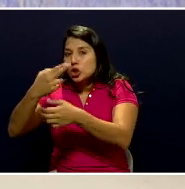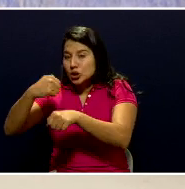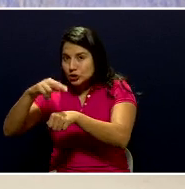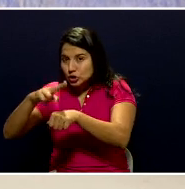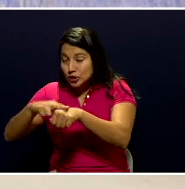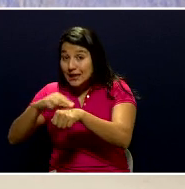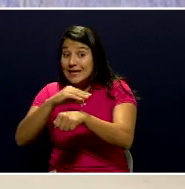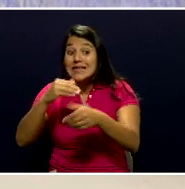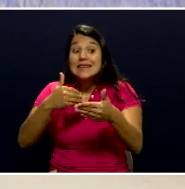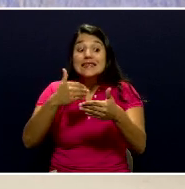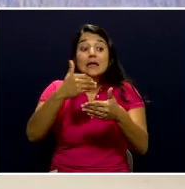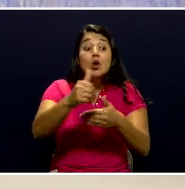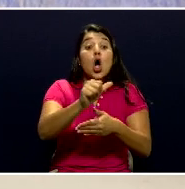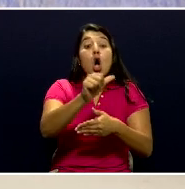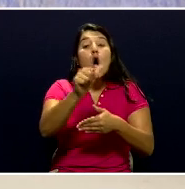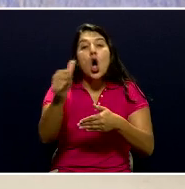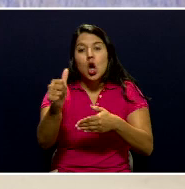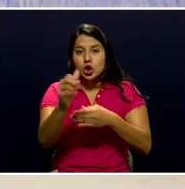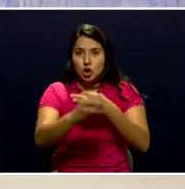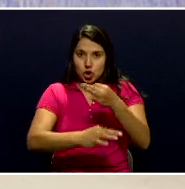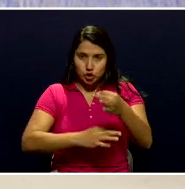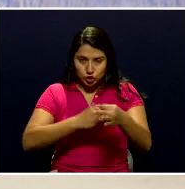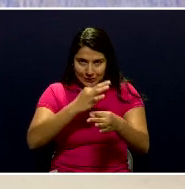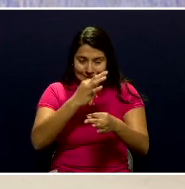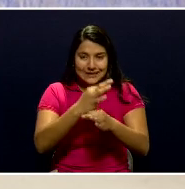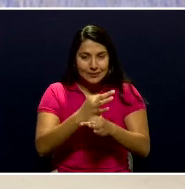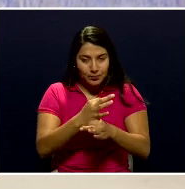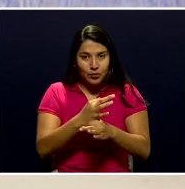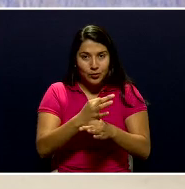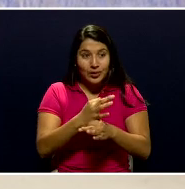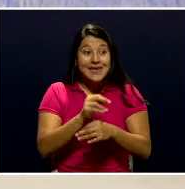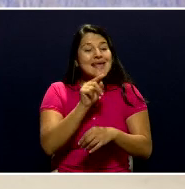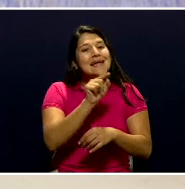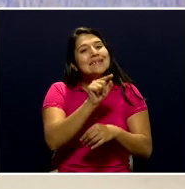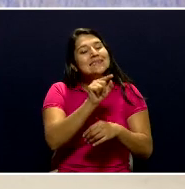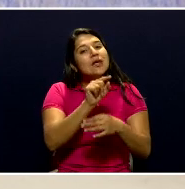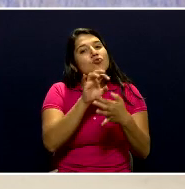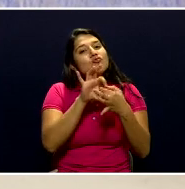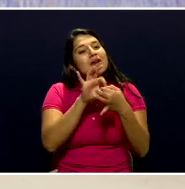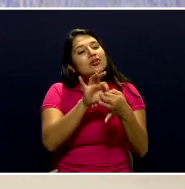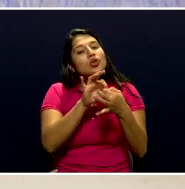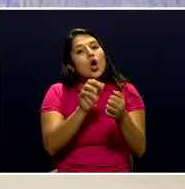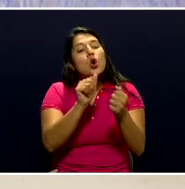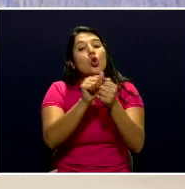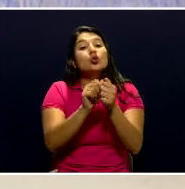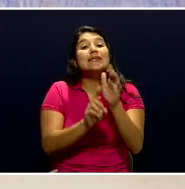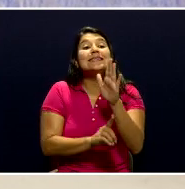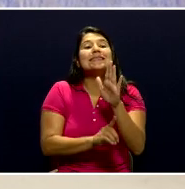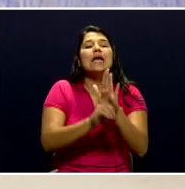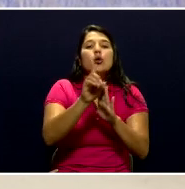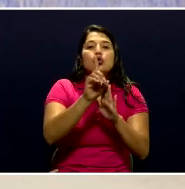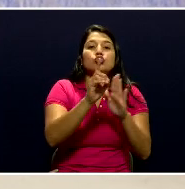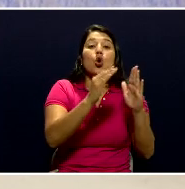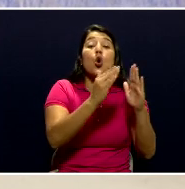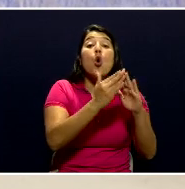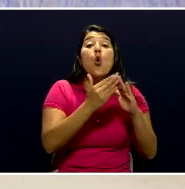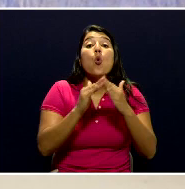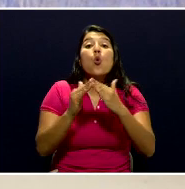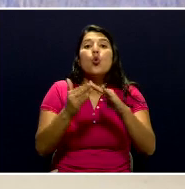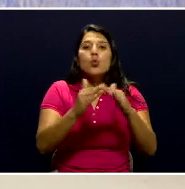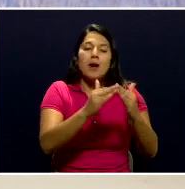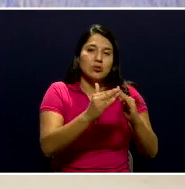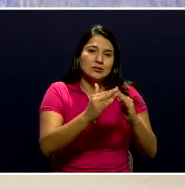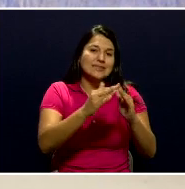ver otro tipo de trazados que responden a desarrollos urbanos de